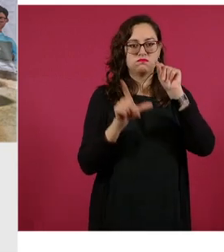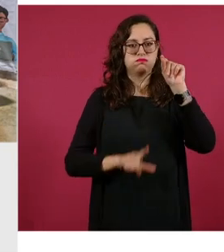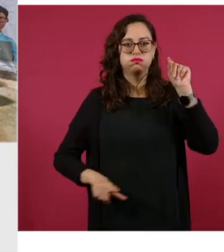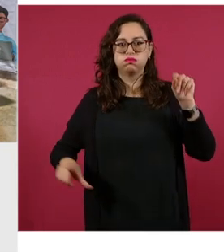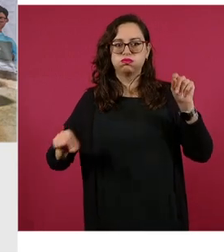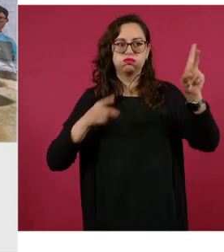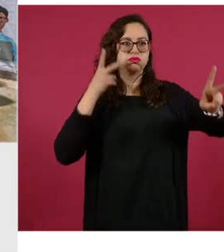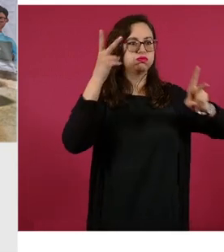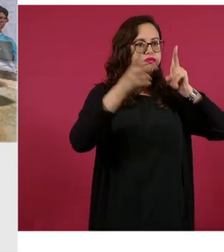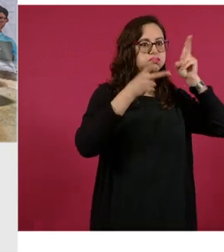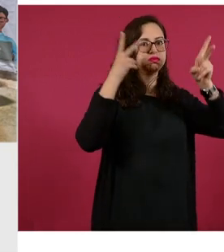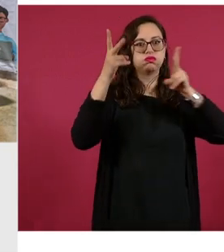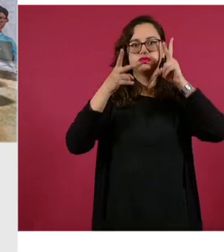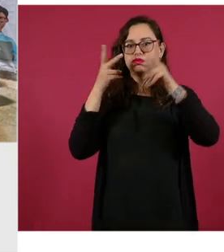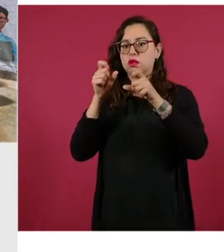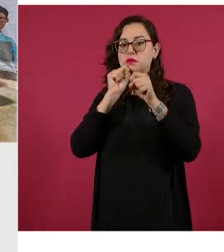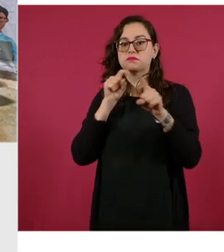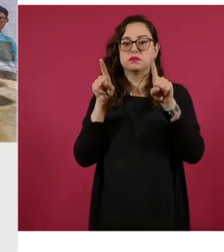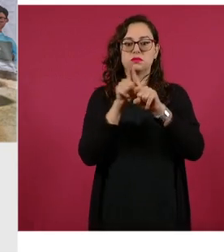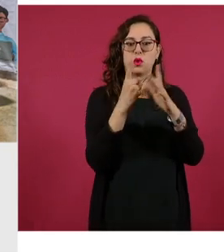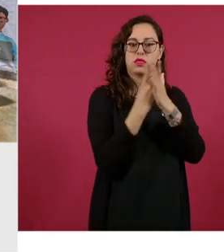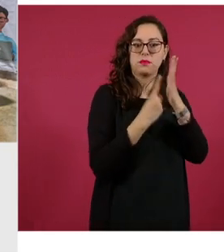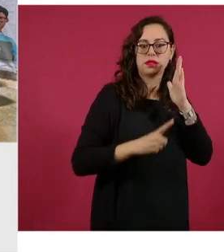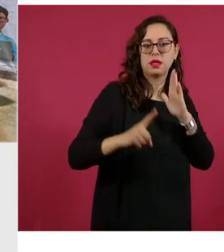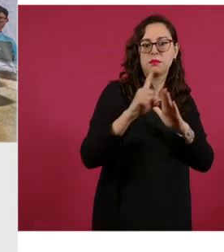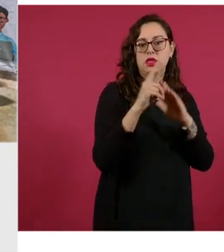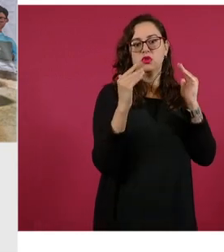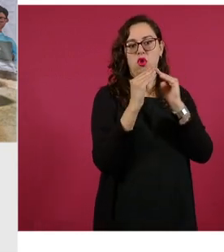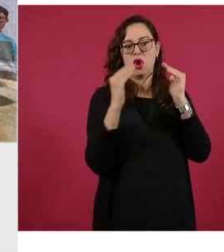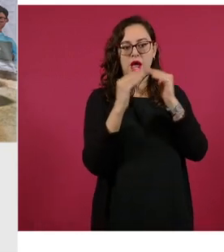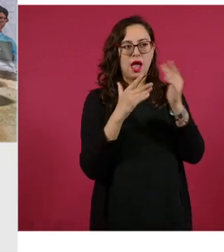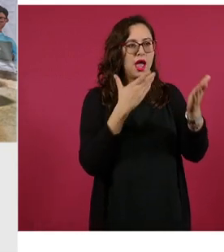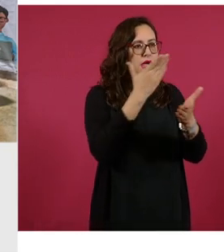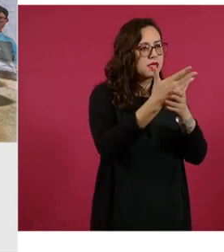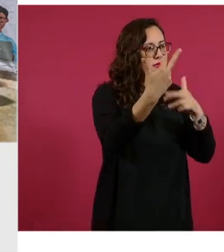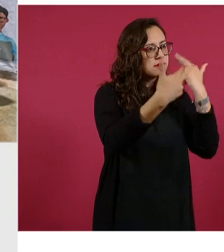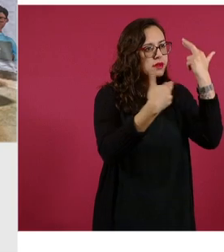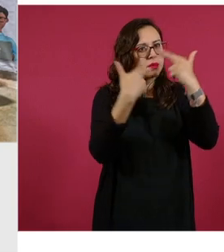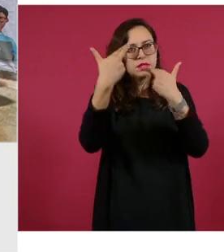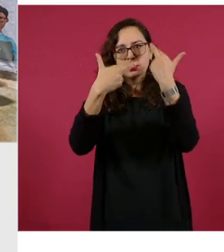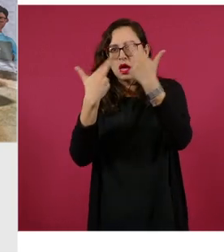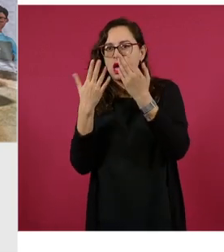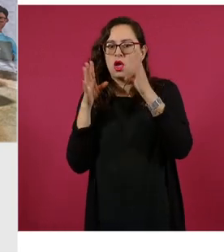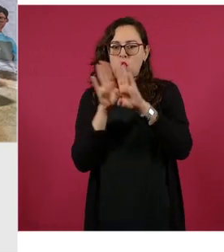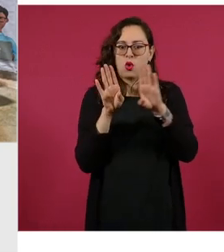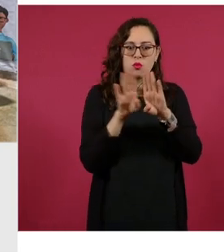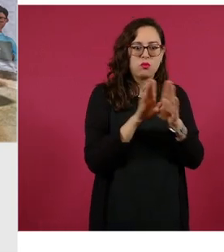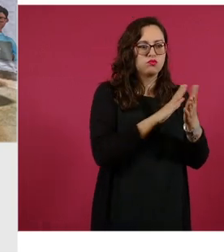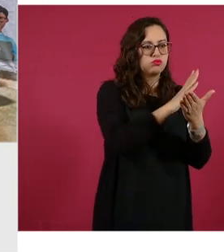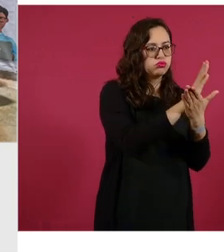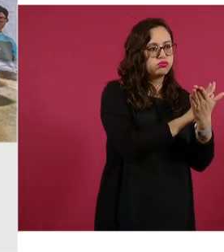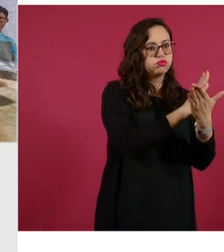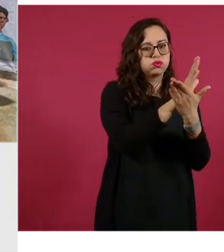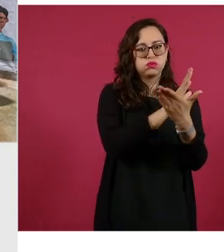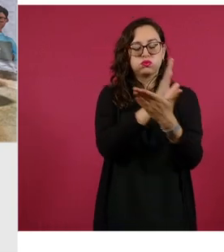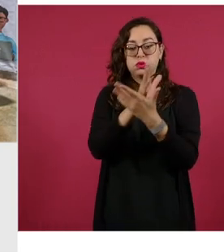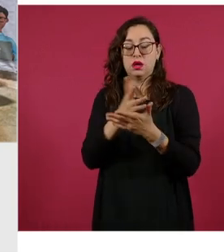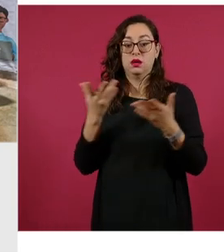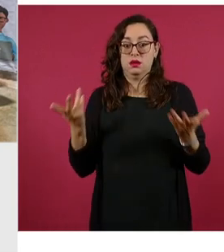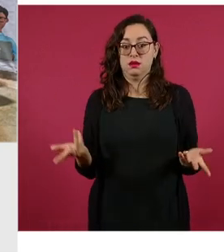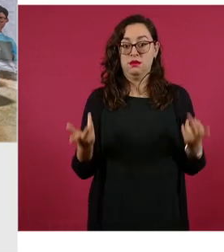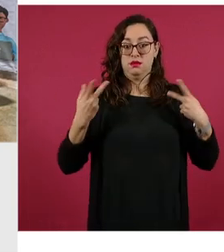brigadas ya en las unidades habitacionales, donde funcionarios del Infonavit acude a cada una de las unidades habitacionales y explica